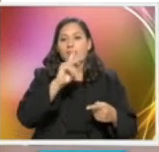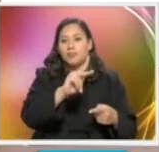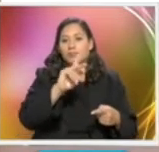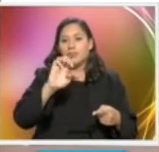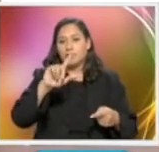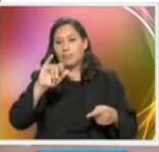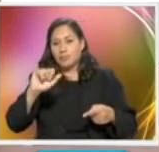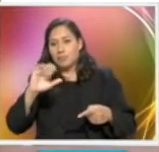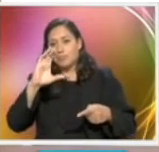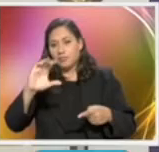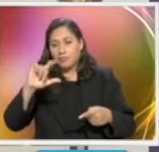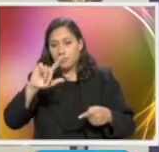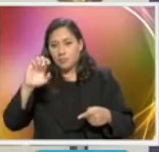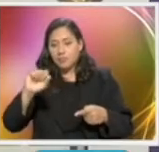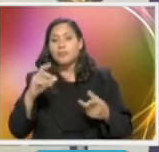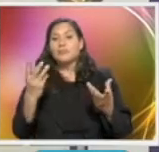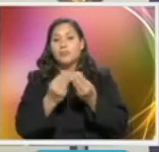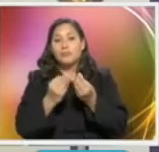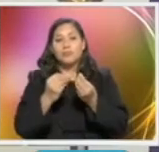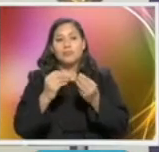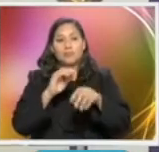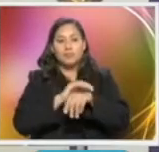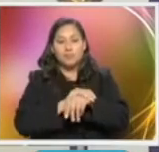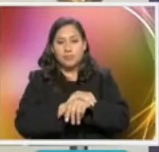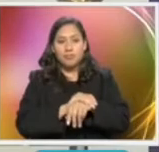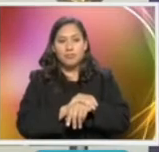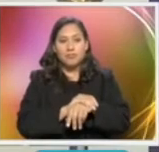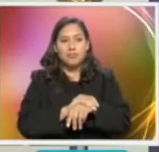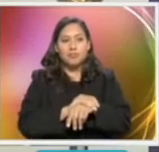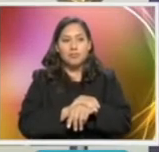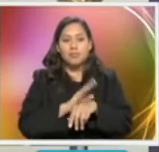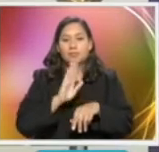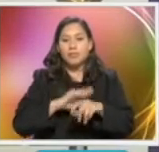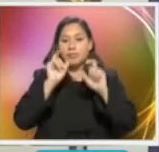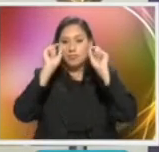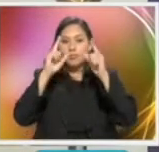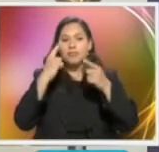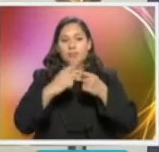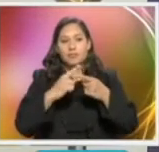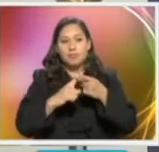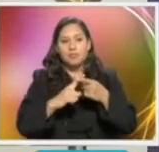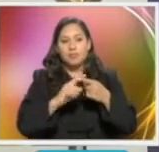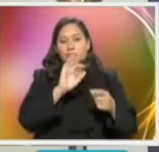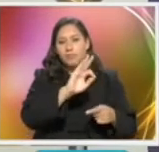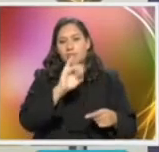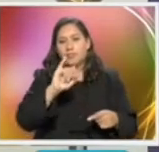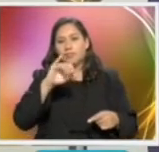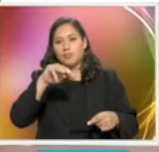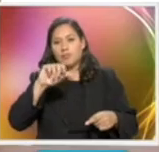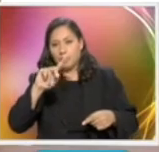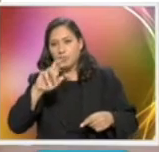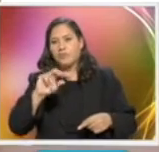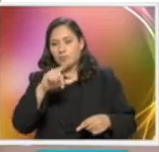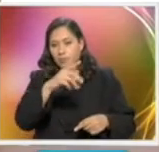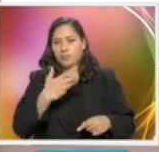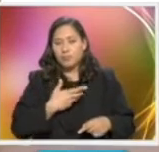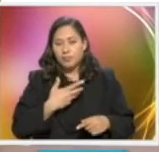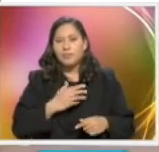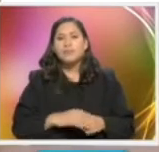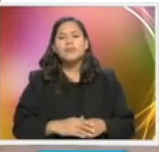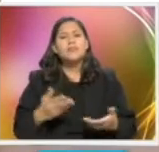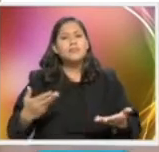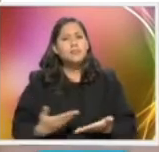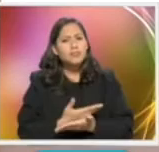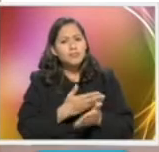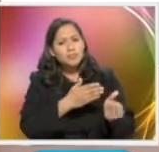Calles, y también descansa junto a uno de sus grandes amigos y la mayor admiración que tuvo, que era Francisco I. Madero. Ahí está. ¿Cuántos años de su